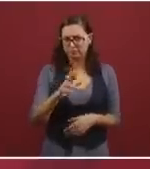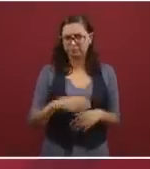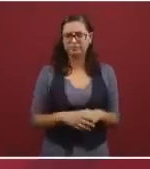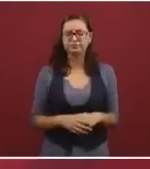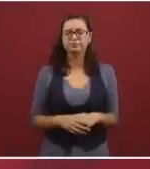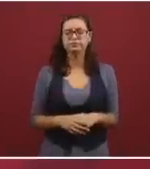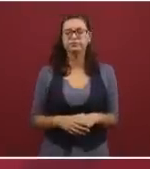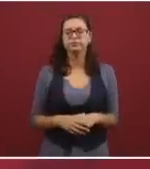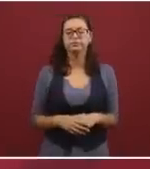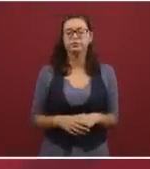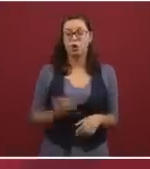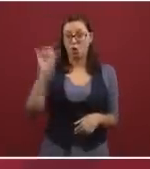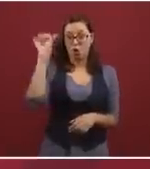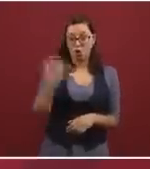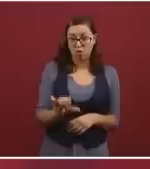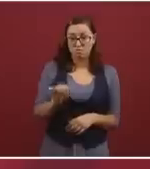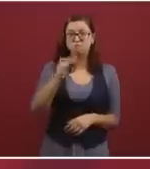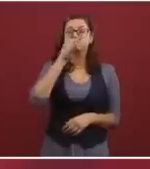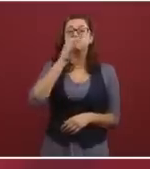Fiscalía General